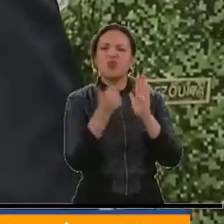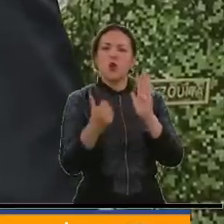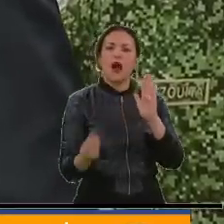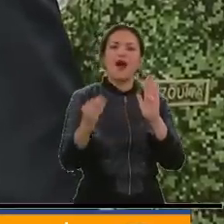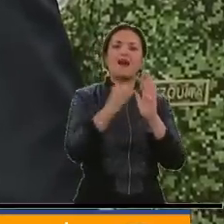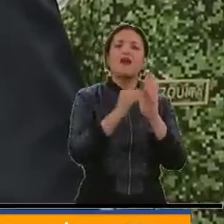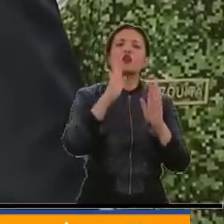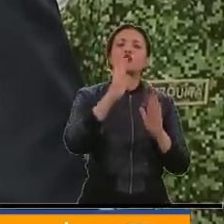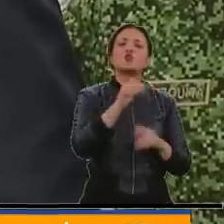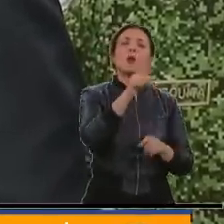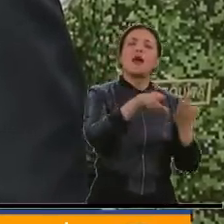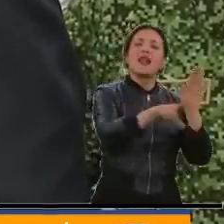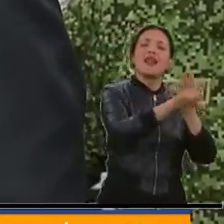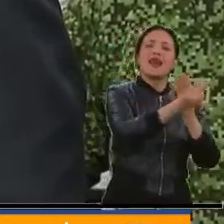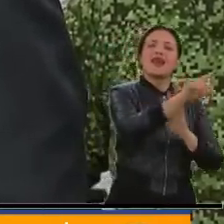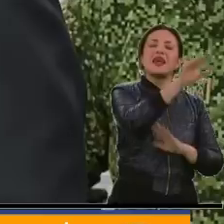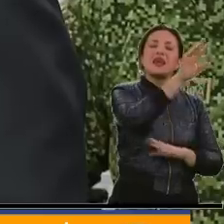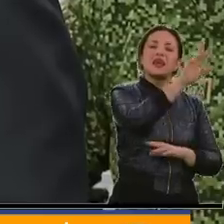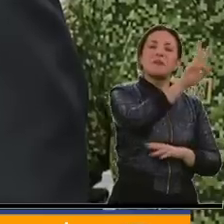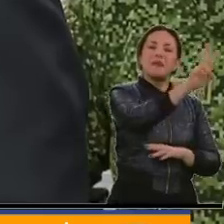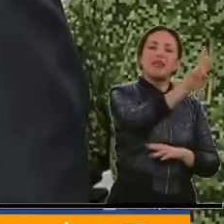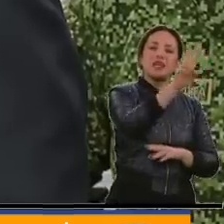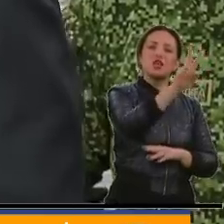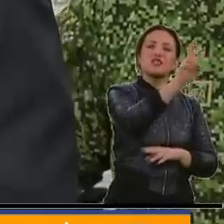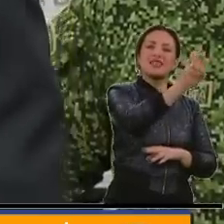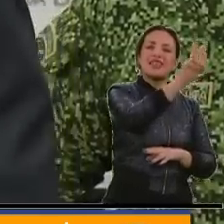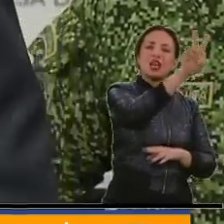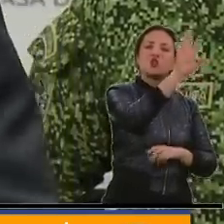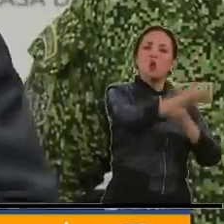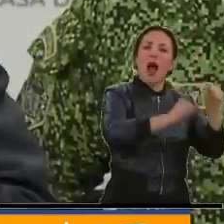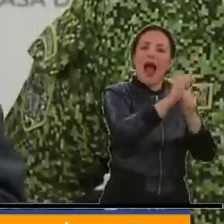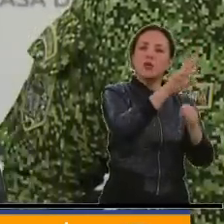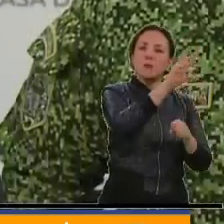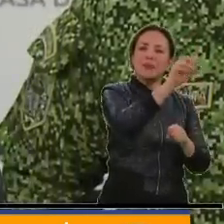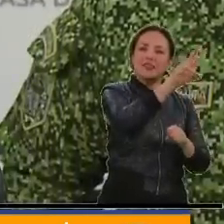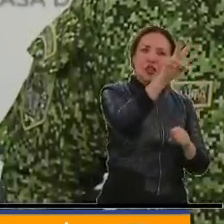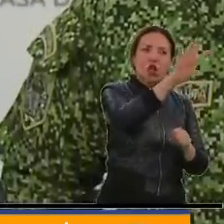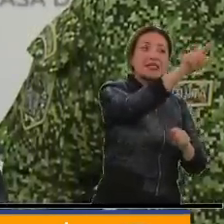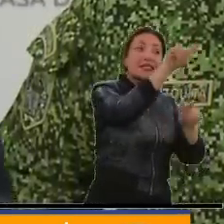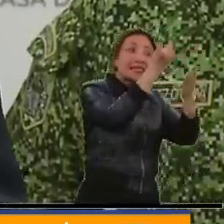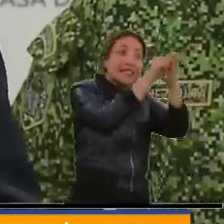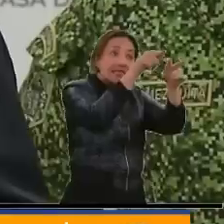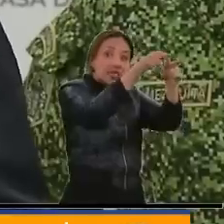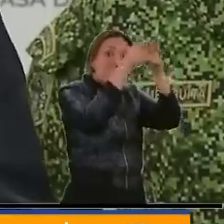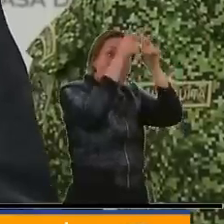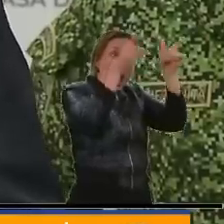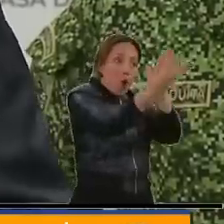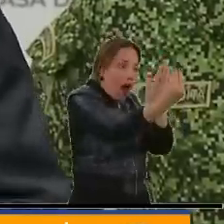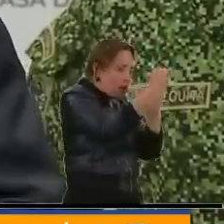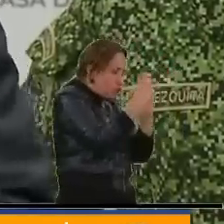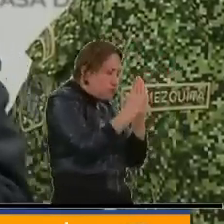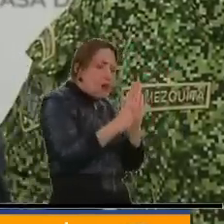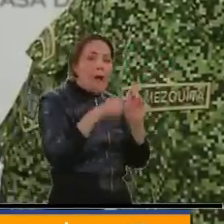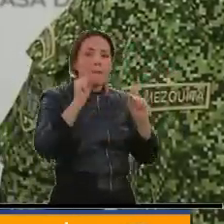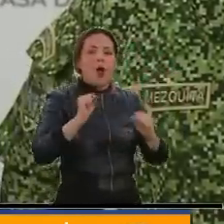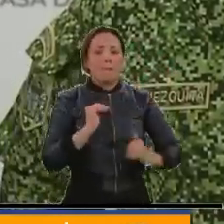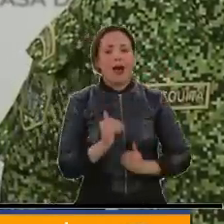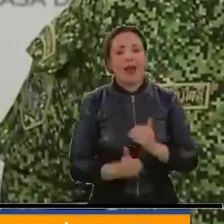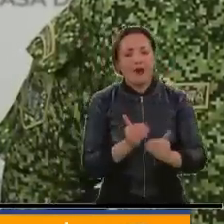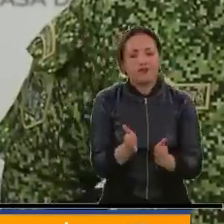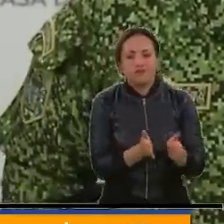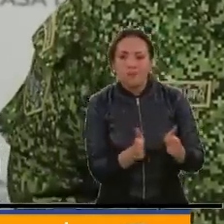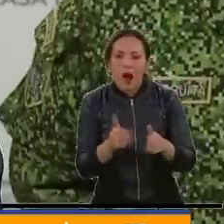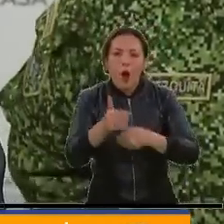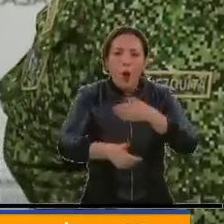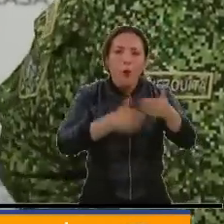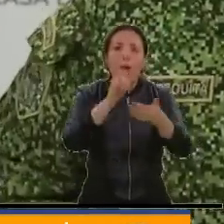ley 2272 del 2022, que permite diversos caminos. Sin embargo, simultáneamente con los